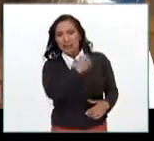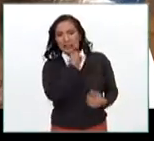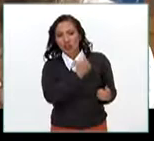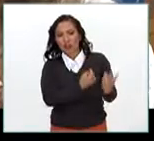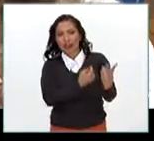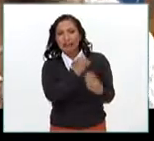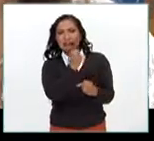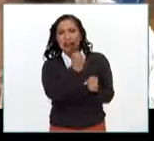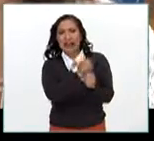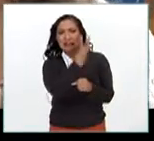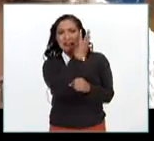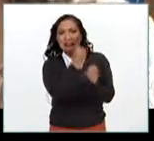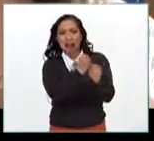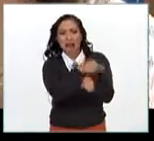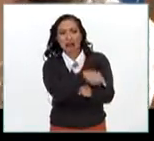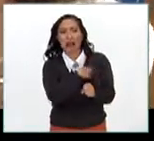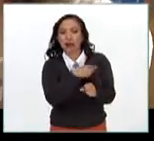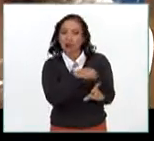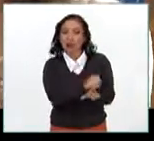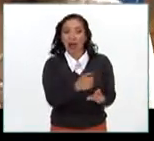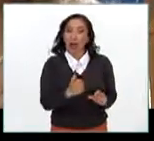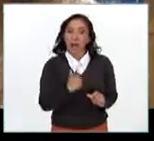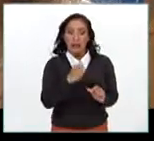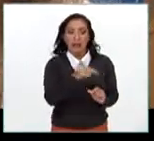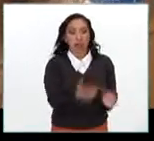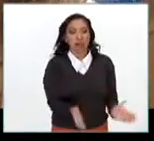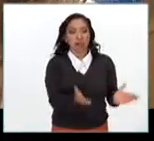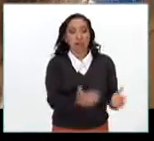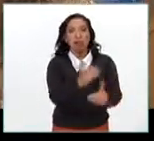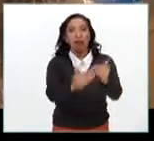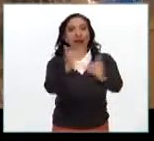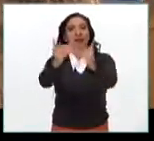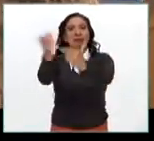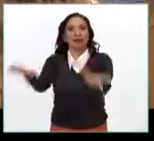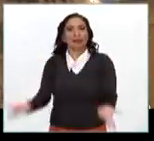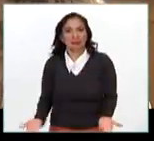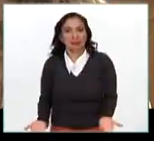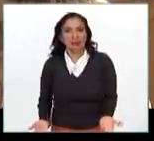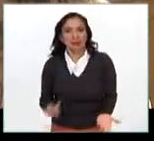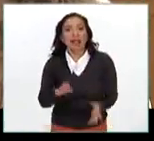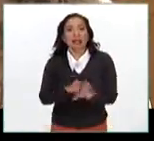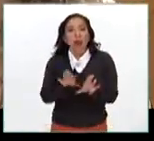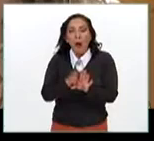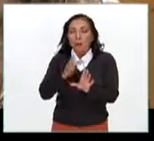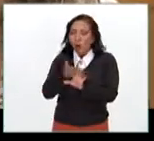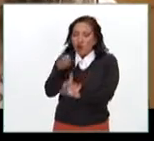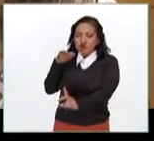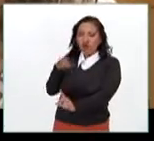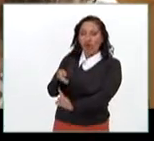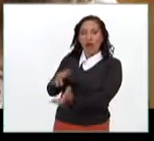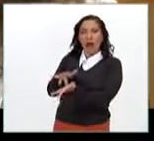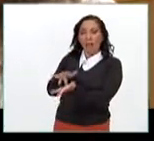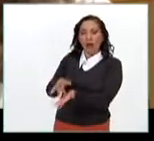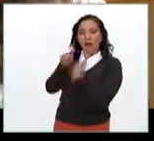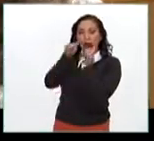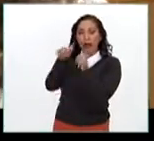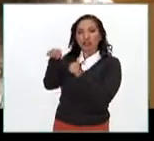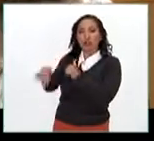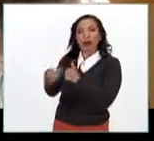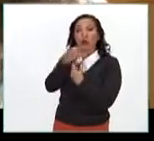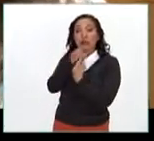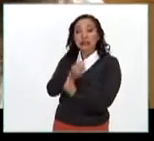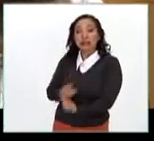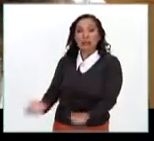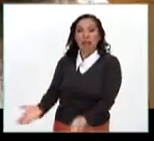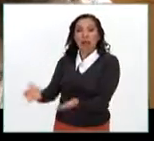niño de 3 años, pues desde ahí agarrarlo y ya seguirse, ¿no? Sí, lo que estás proponiendo es que sea como muy dirigido el apoyo, la atención. Por